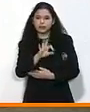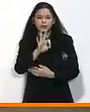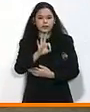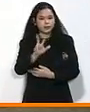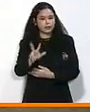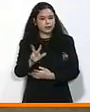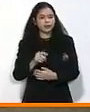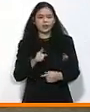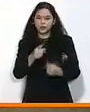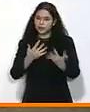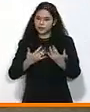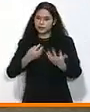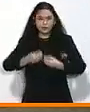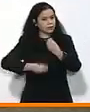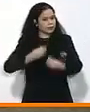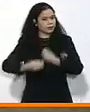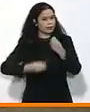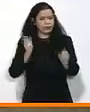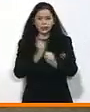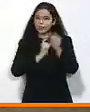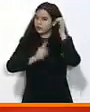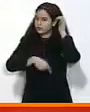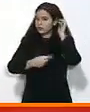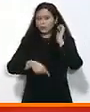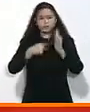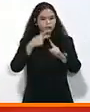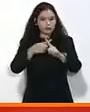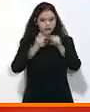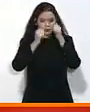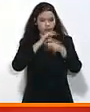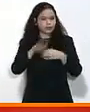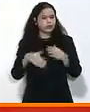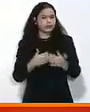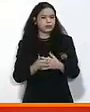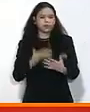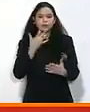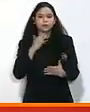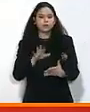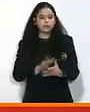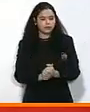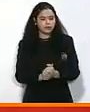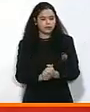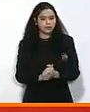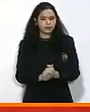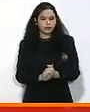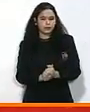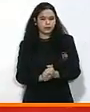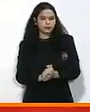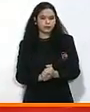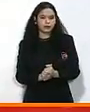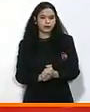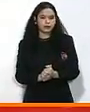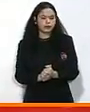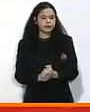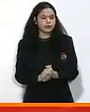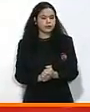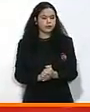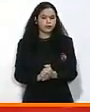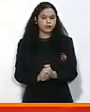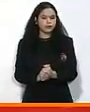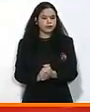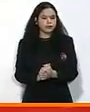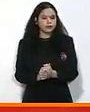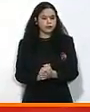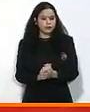y 93. Pero si estás esperando la esfera ganadora de Multi X, atentos y mucha suerte, porque esta es